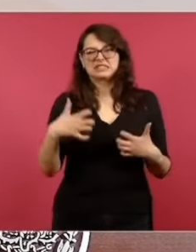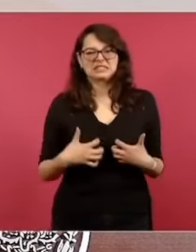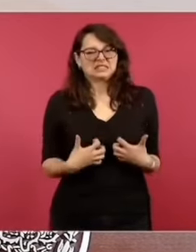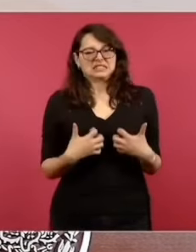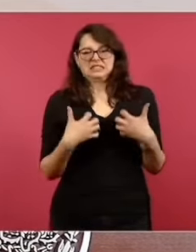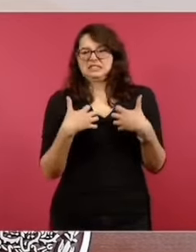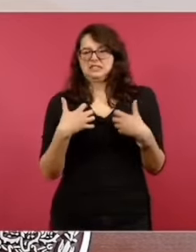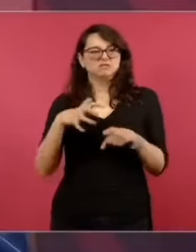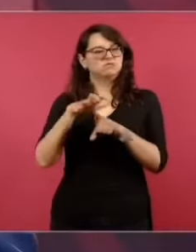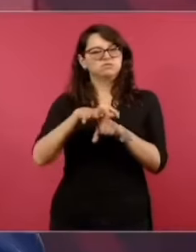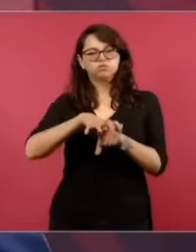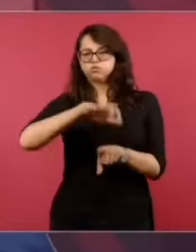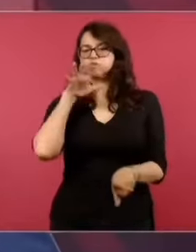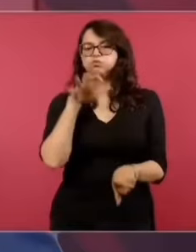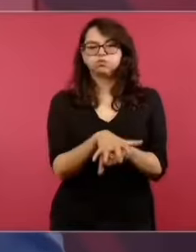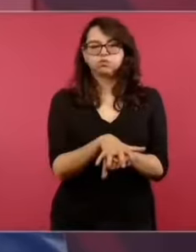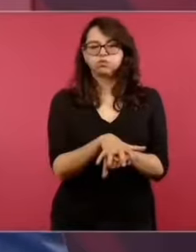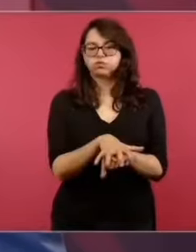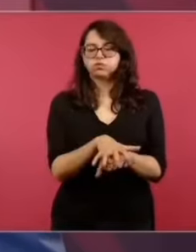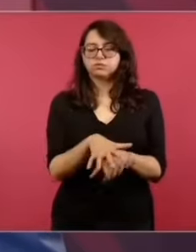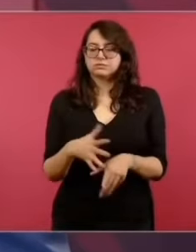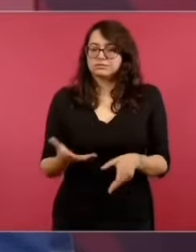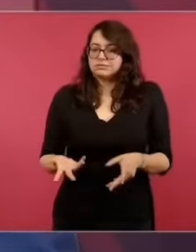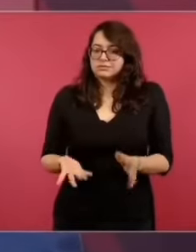o linchamiento,